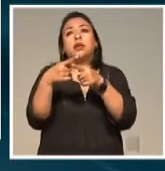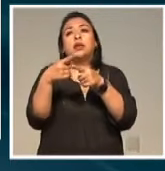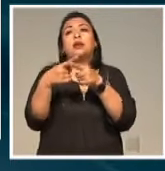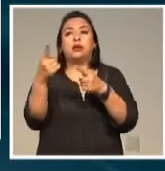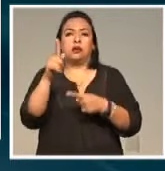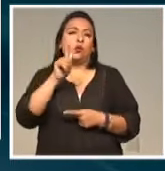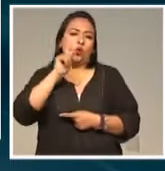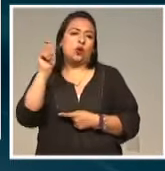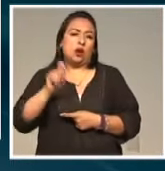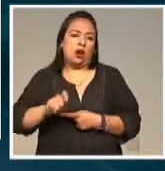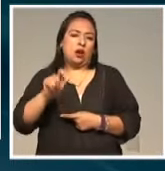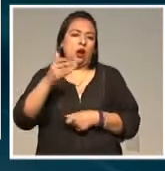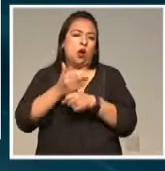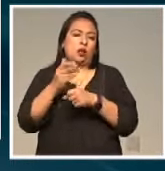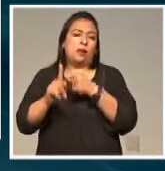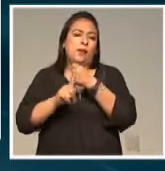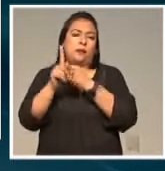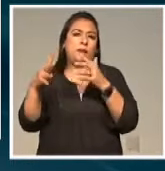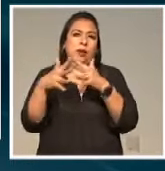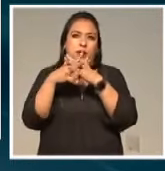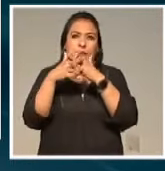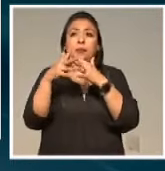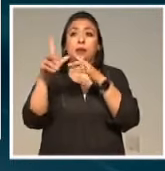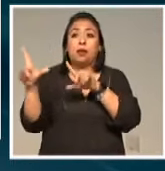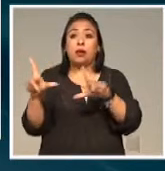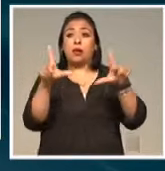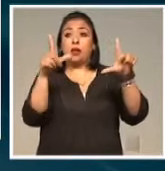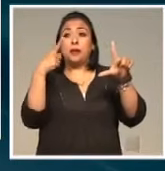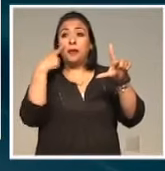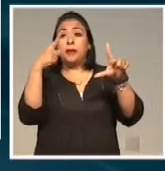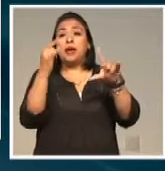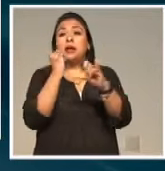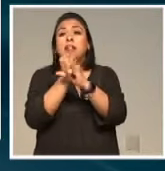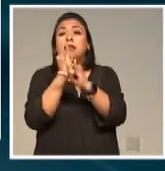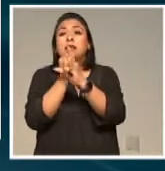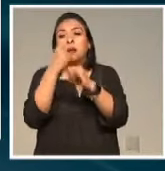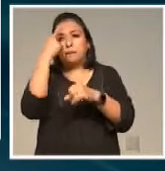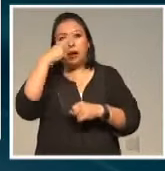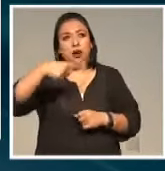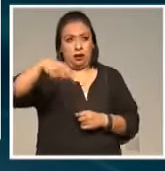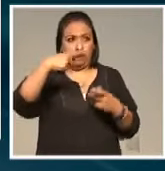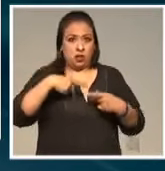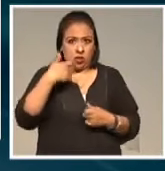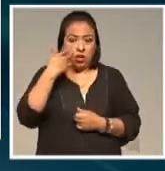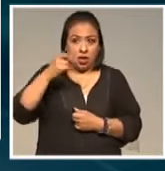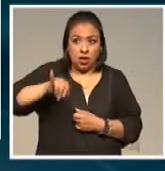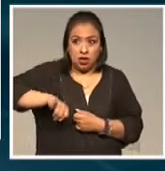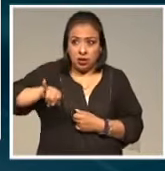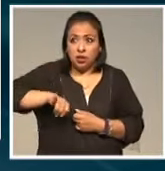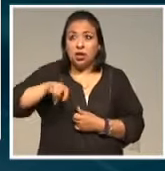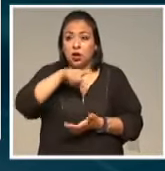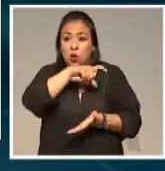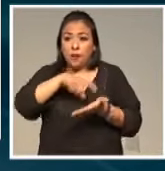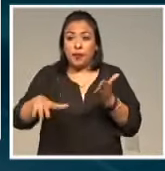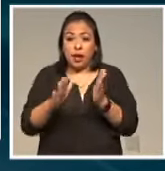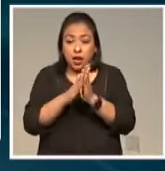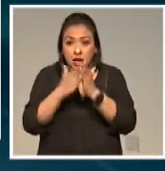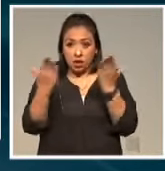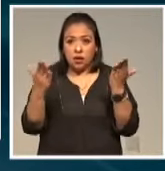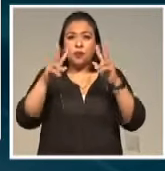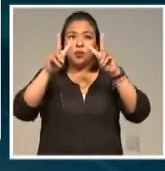a Ucrania en esta situación. Vamos a poner en pantalla la liga para que la gente que esté interesada en este libro sobre el